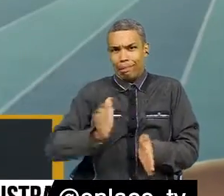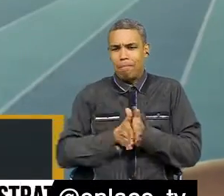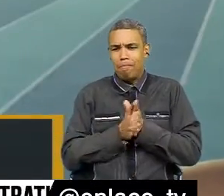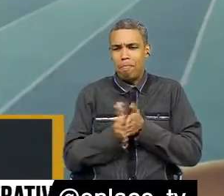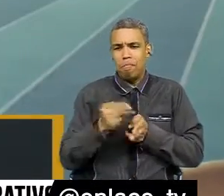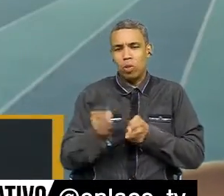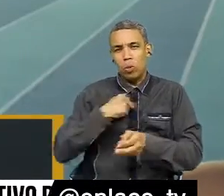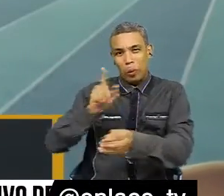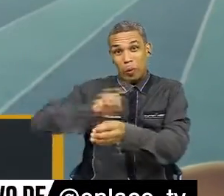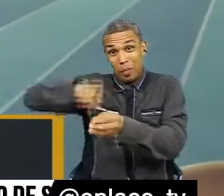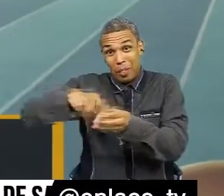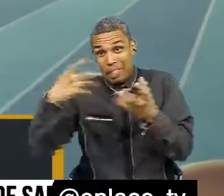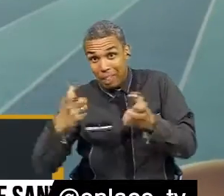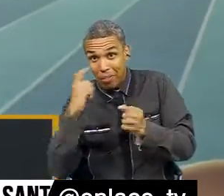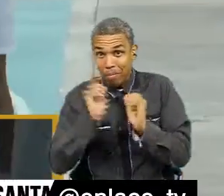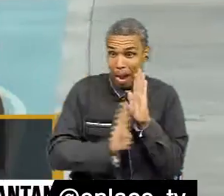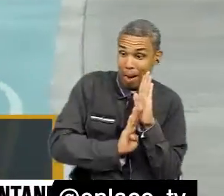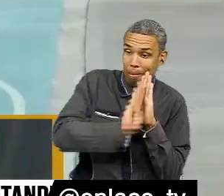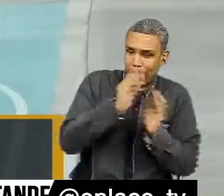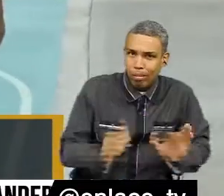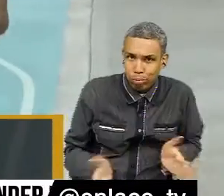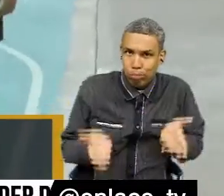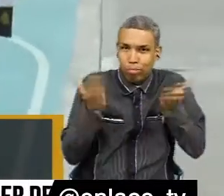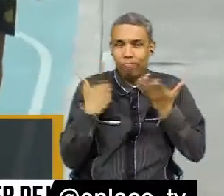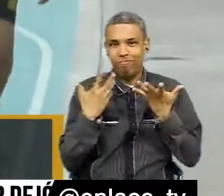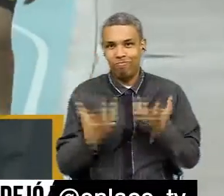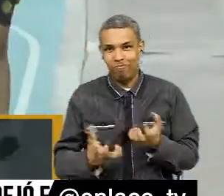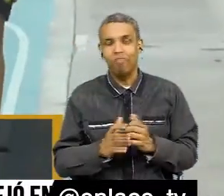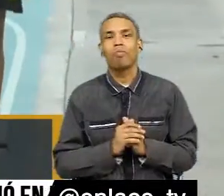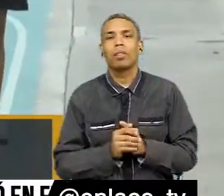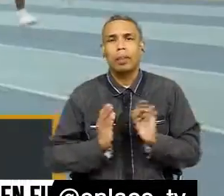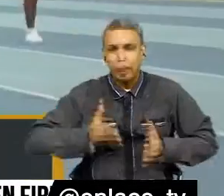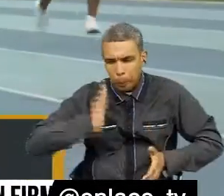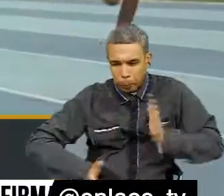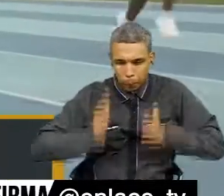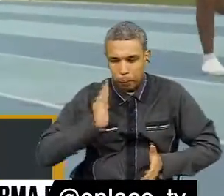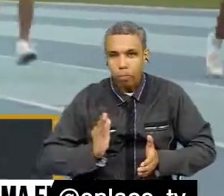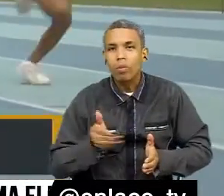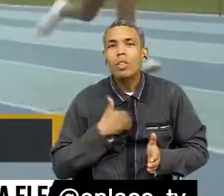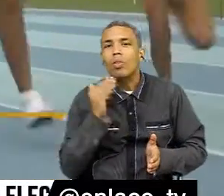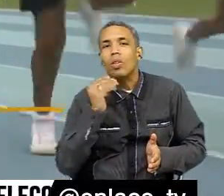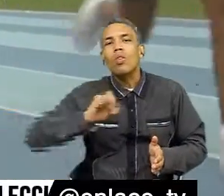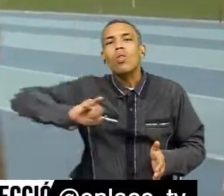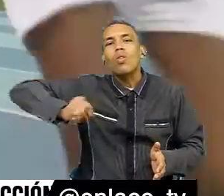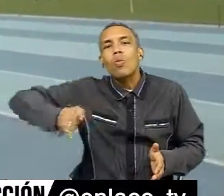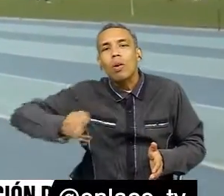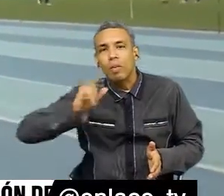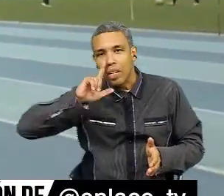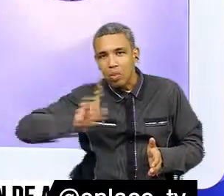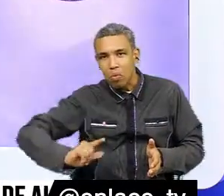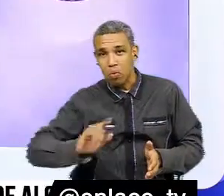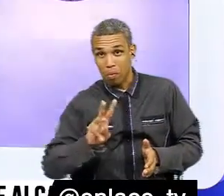para seguir siguiendo en esto muy bien. Los intercolegiados de atletismo se cumplirán este jueves 28 de julio.